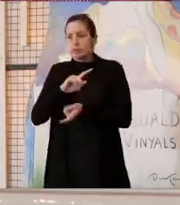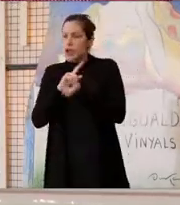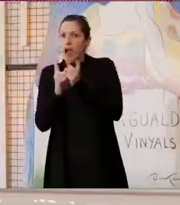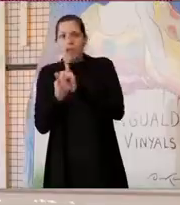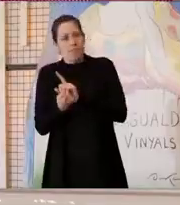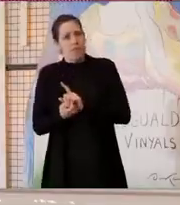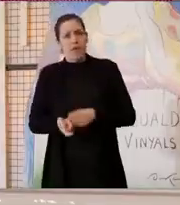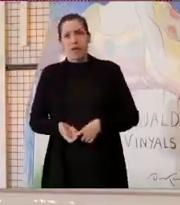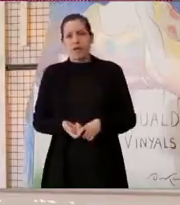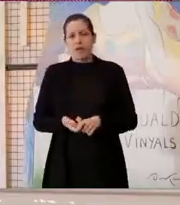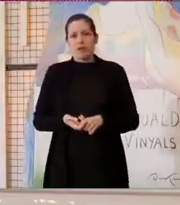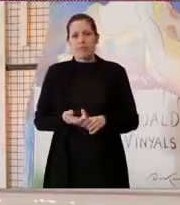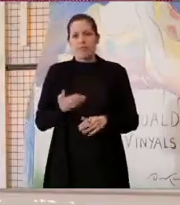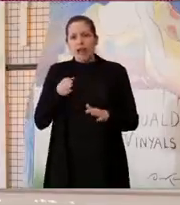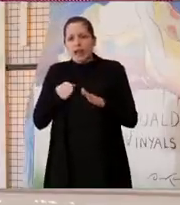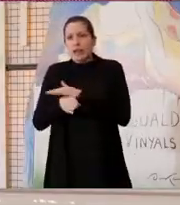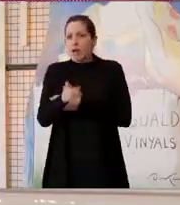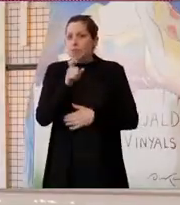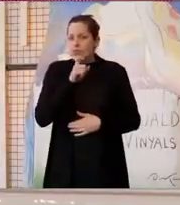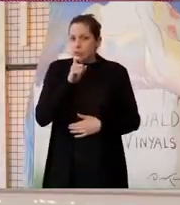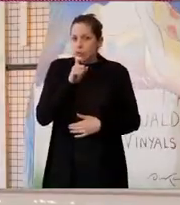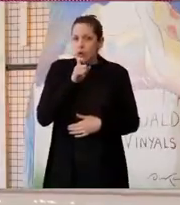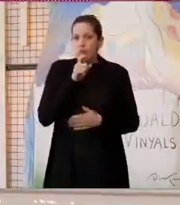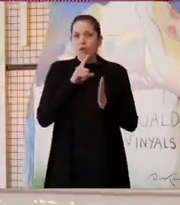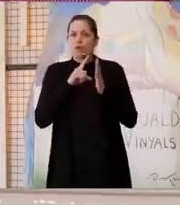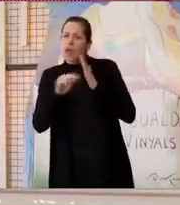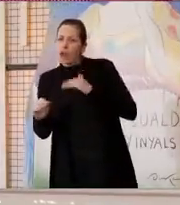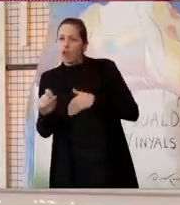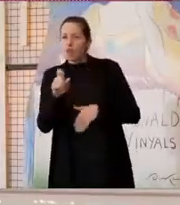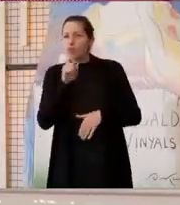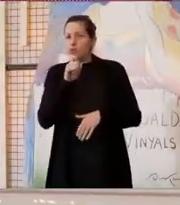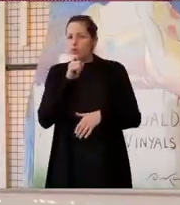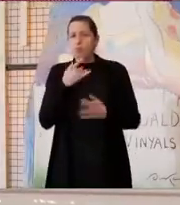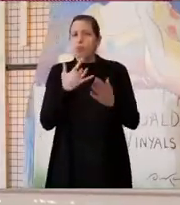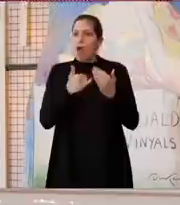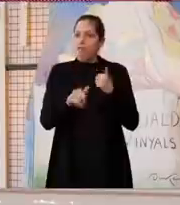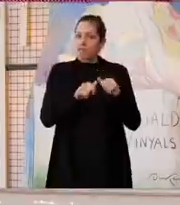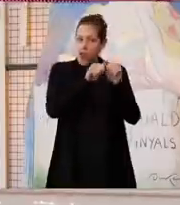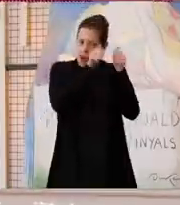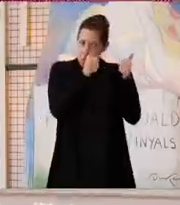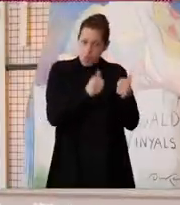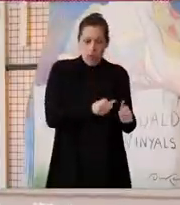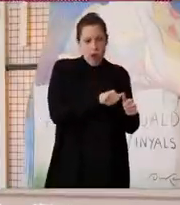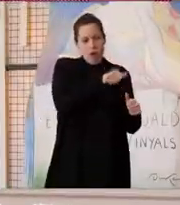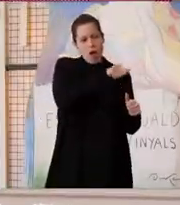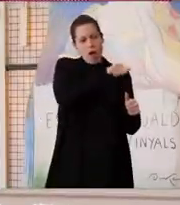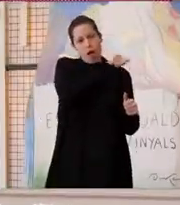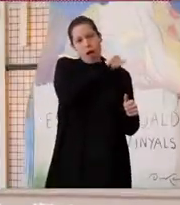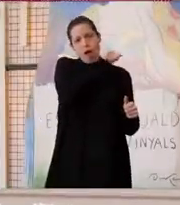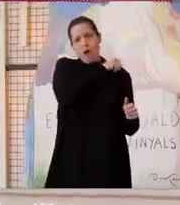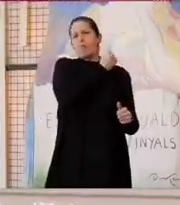entramos cómo lo ejercemos cómo salimos y eso choca con el modelo de poder establecido